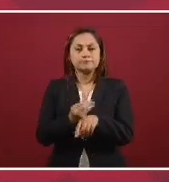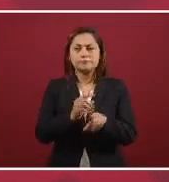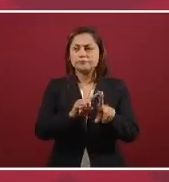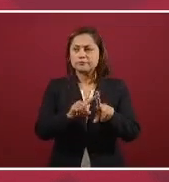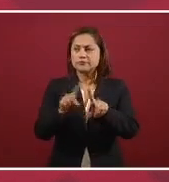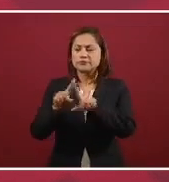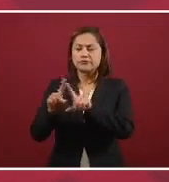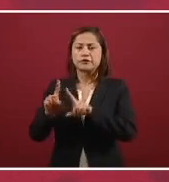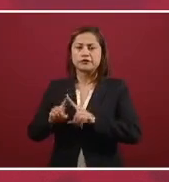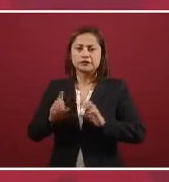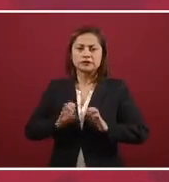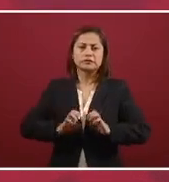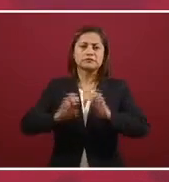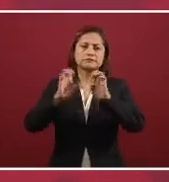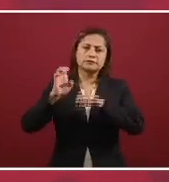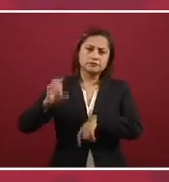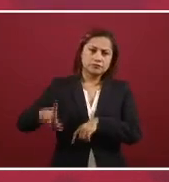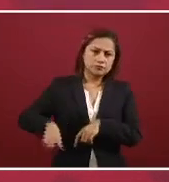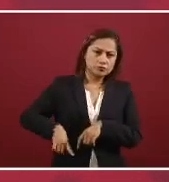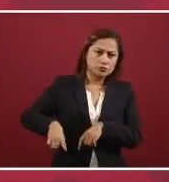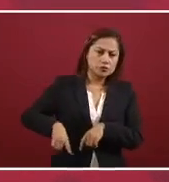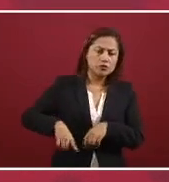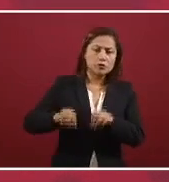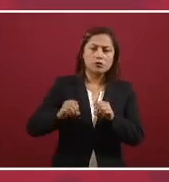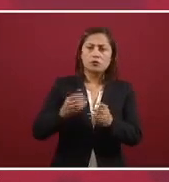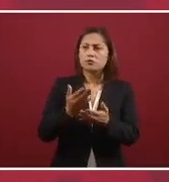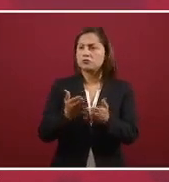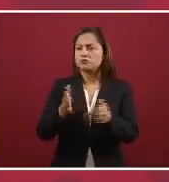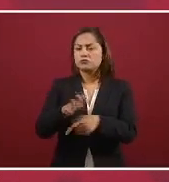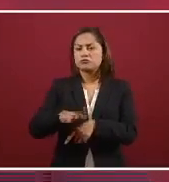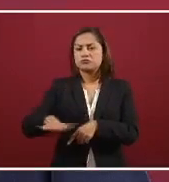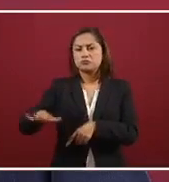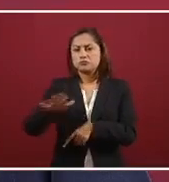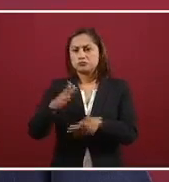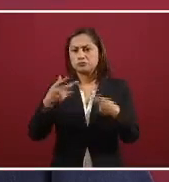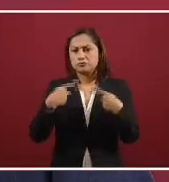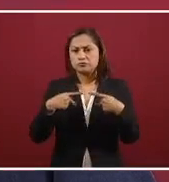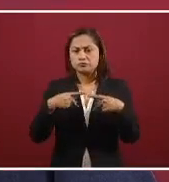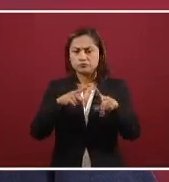públicas y que se